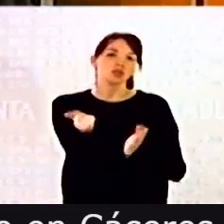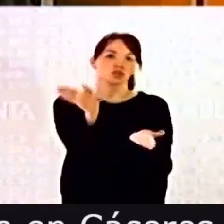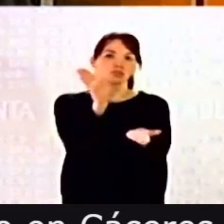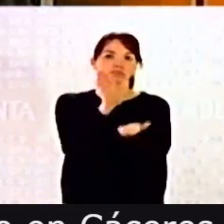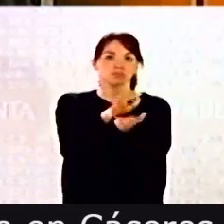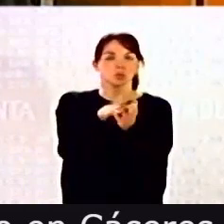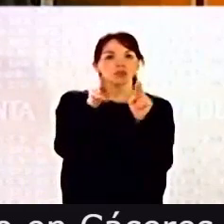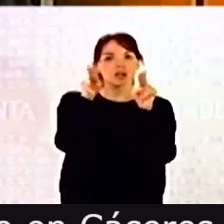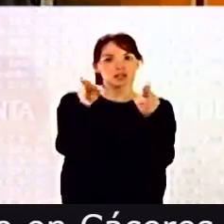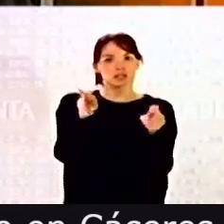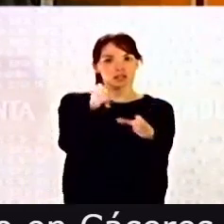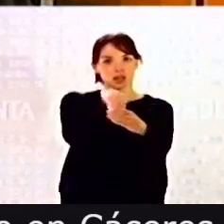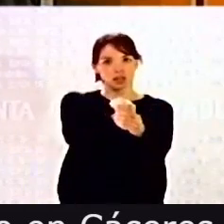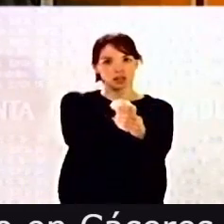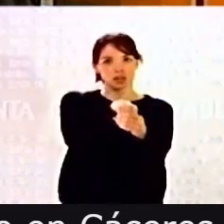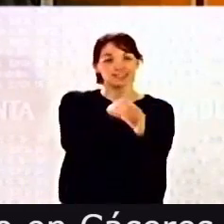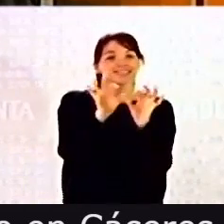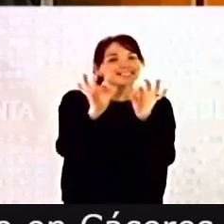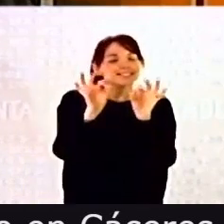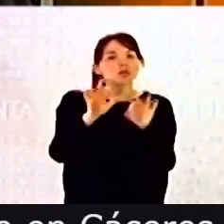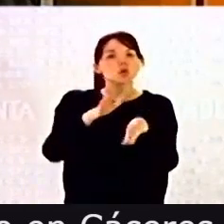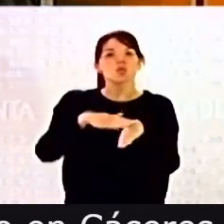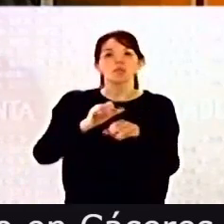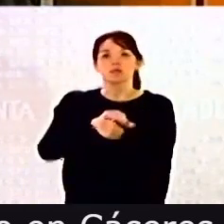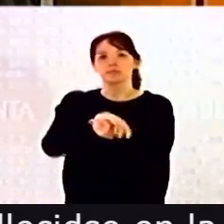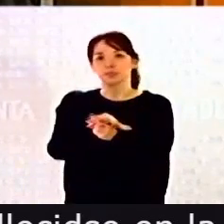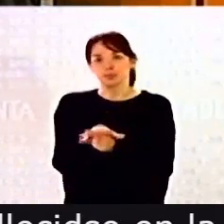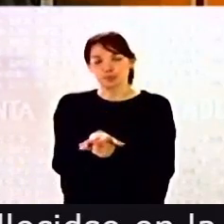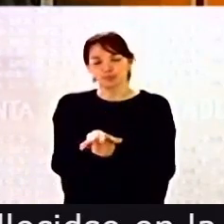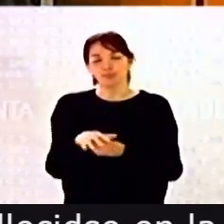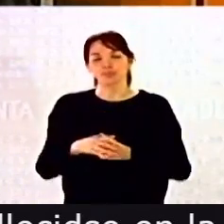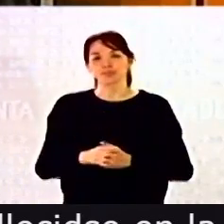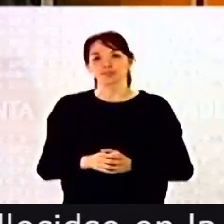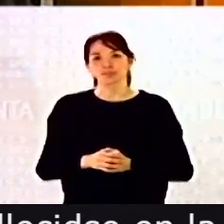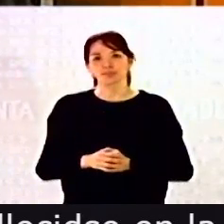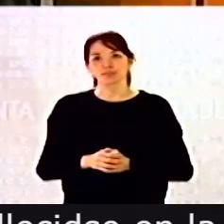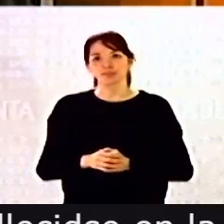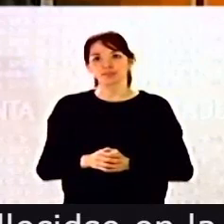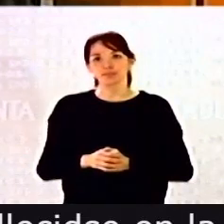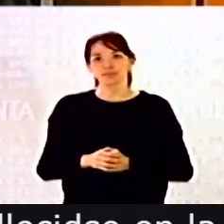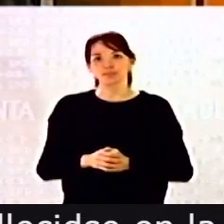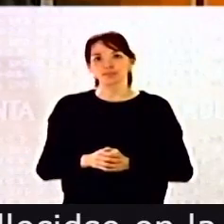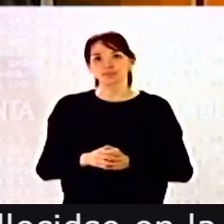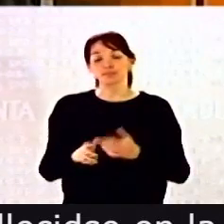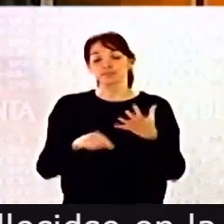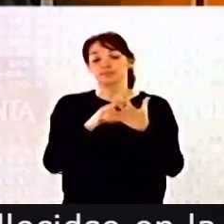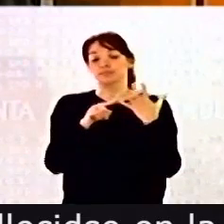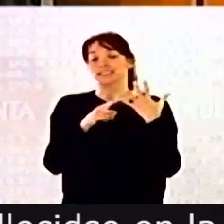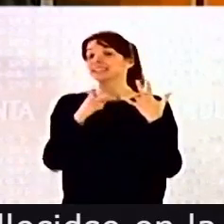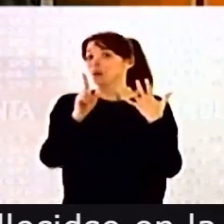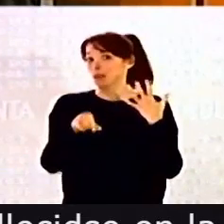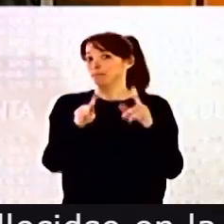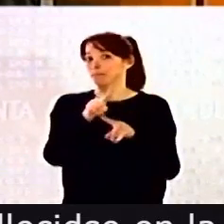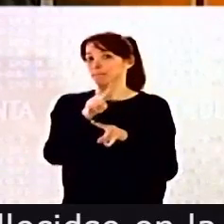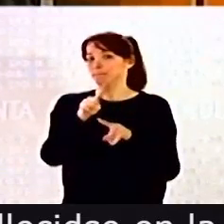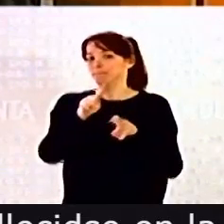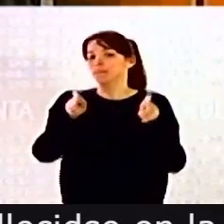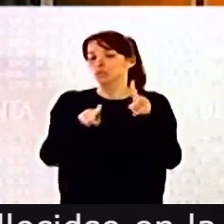la residencia y cuántos han sido en concreto por coronavirus o con coronavirus. Y también cuántos